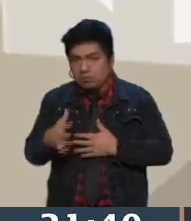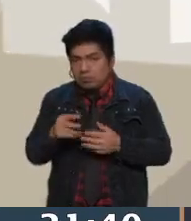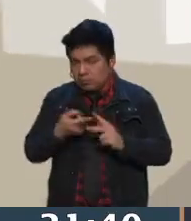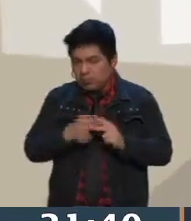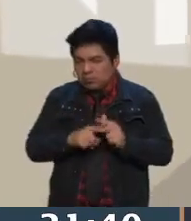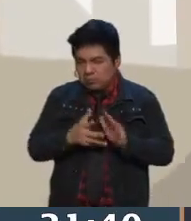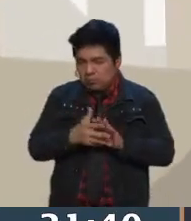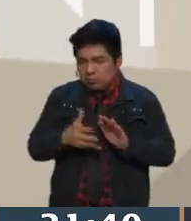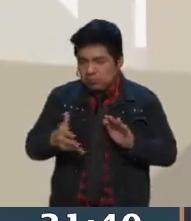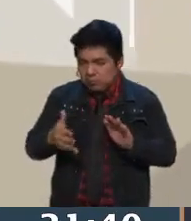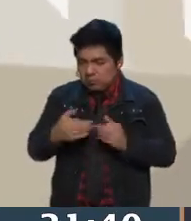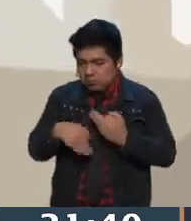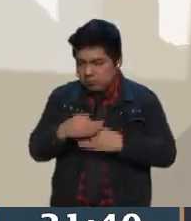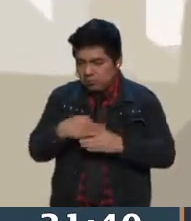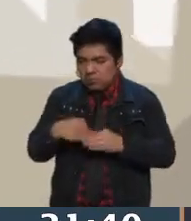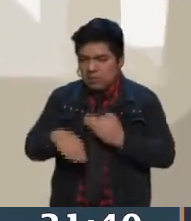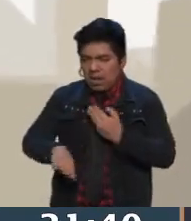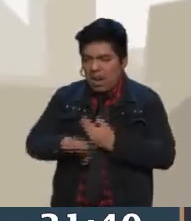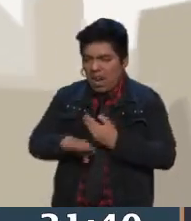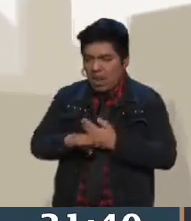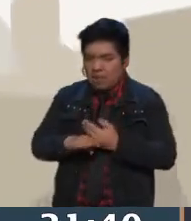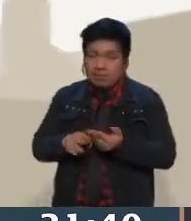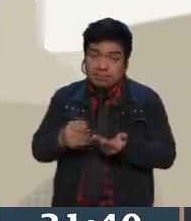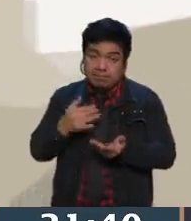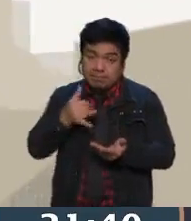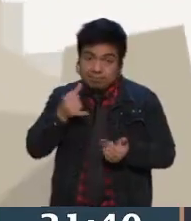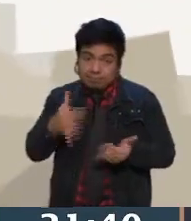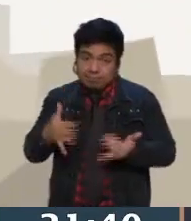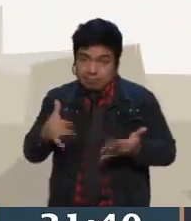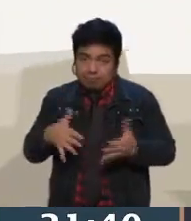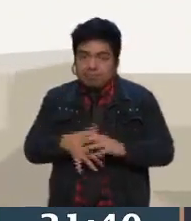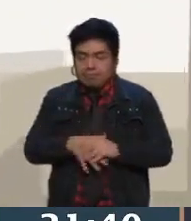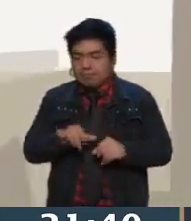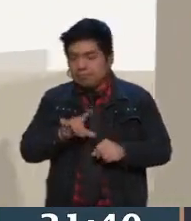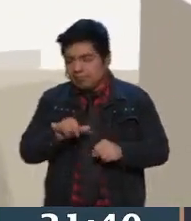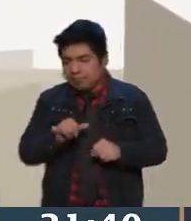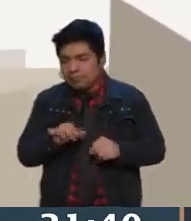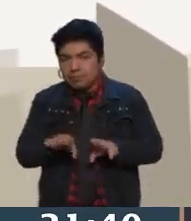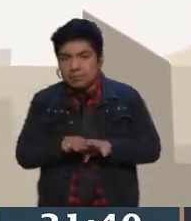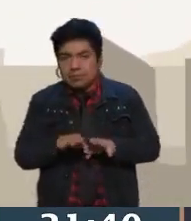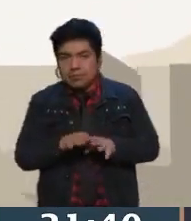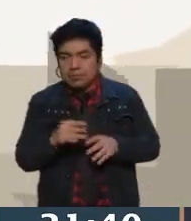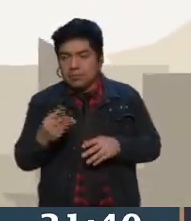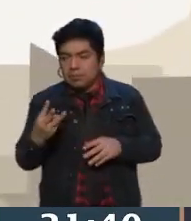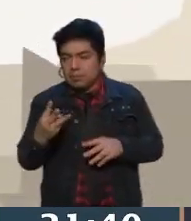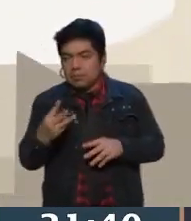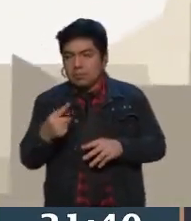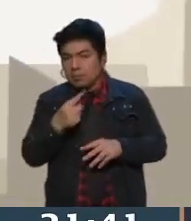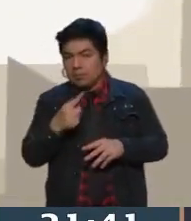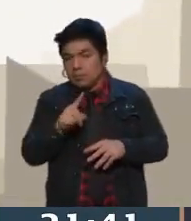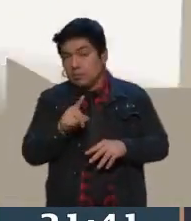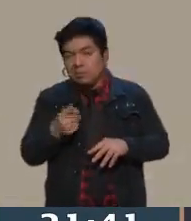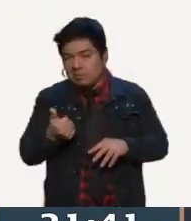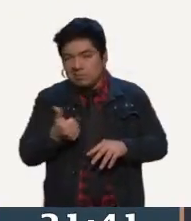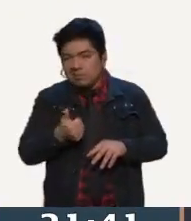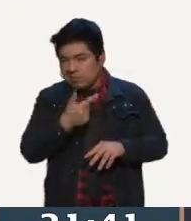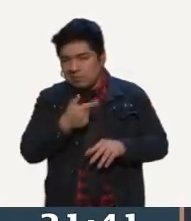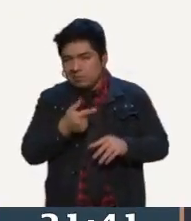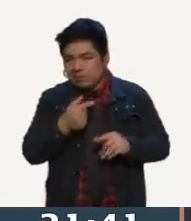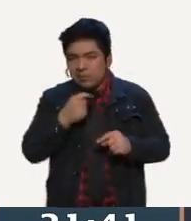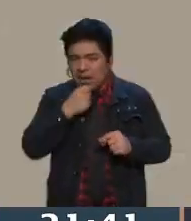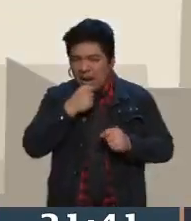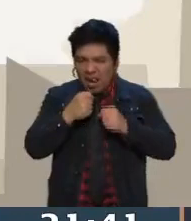arranca esta campaña negra, poco después de que salen 3 medios extranjeros y que